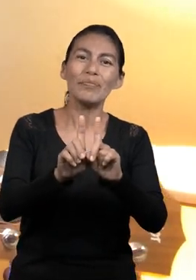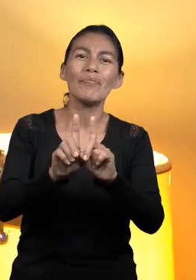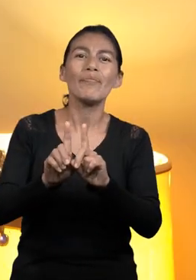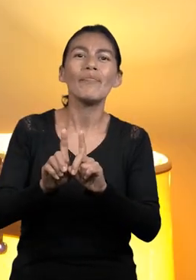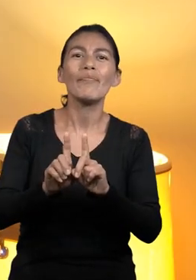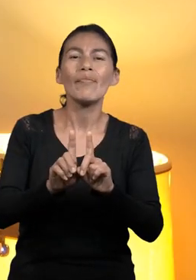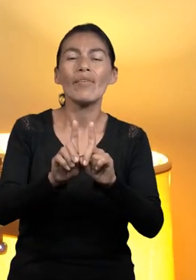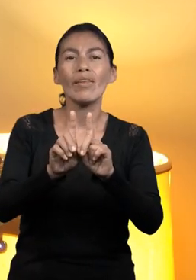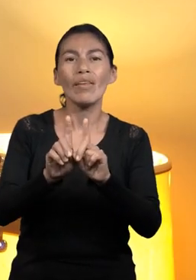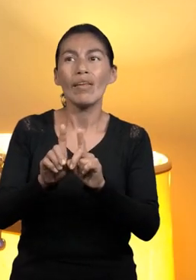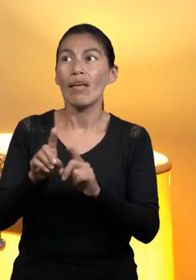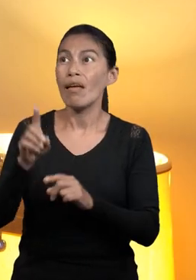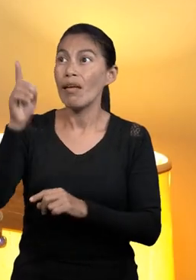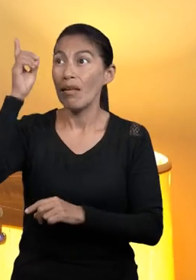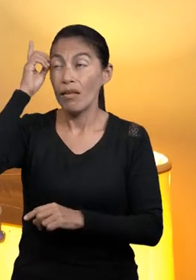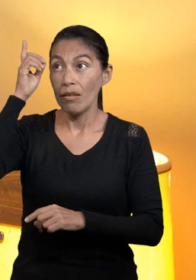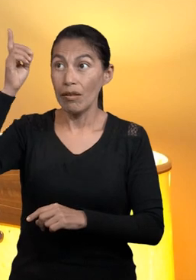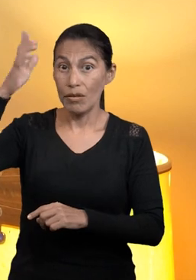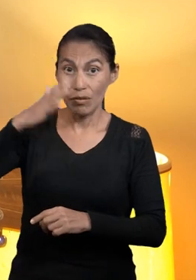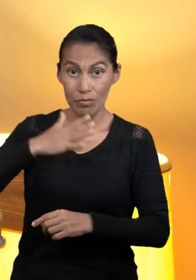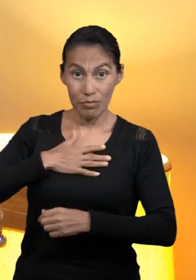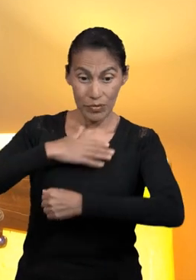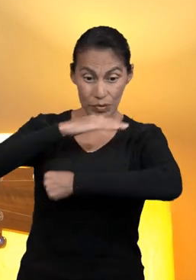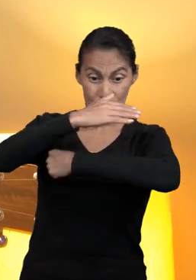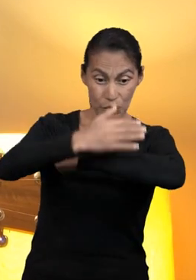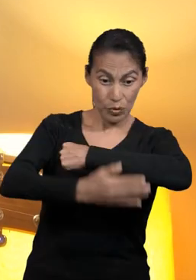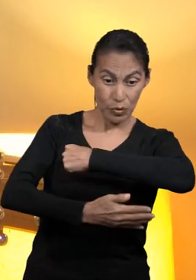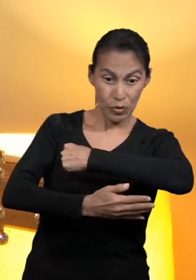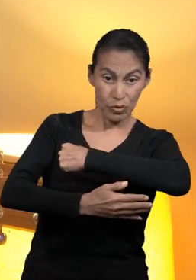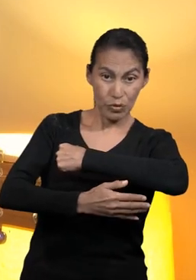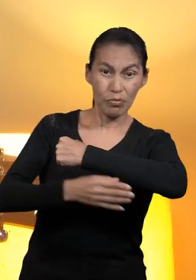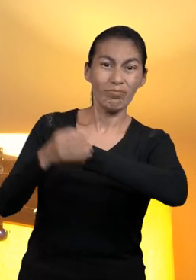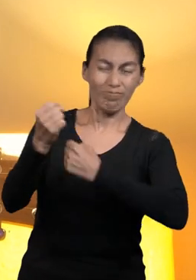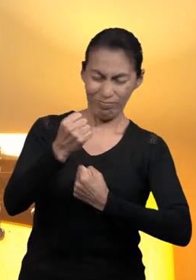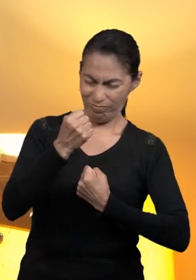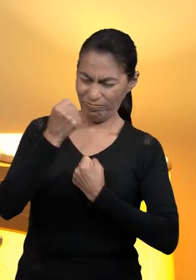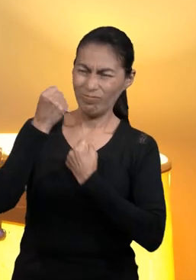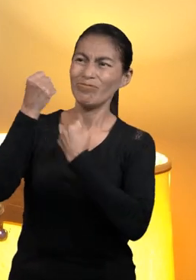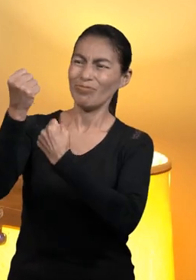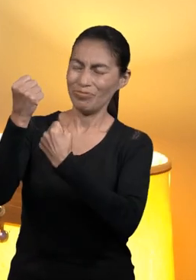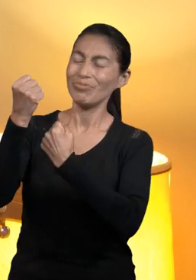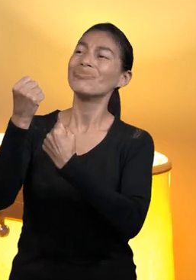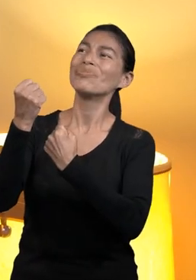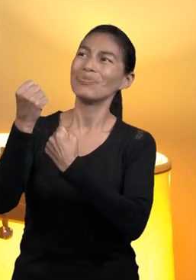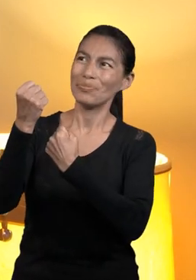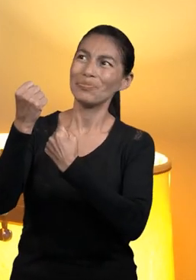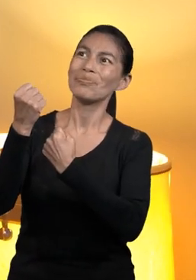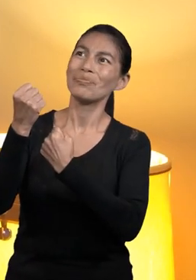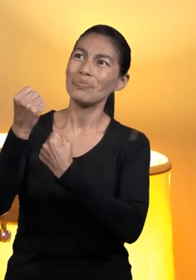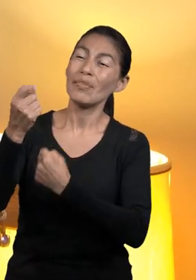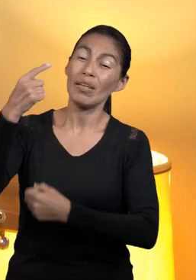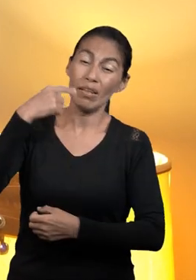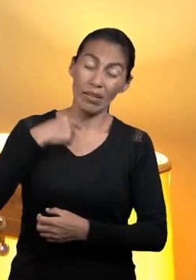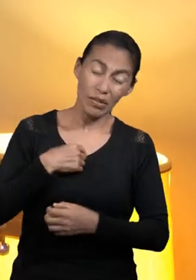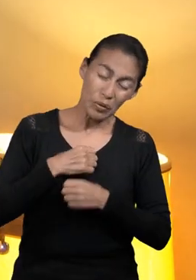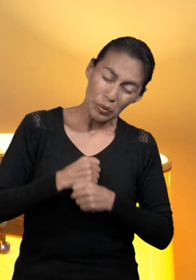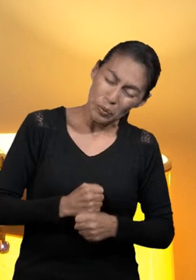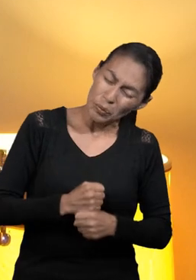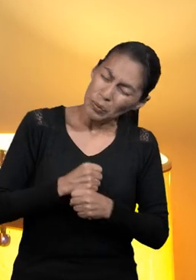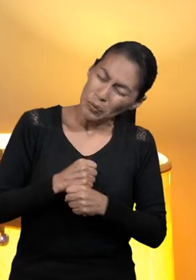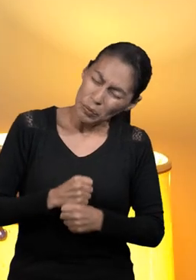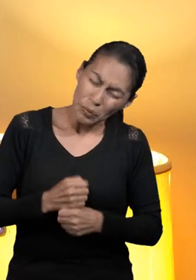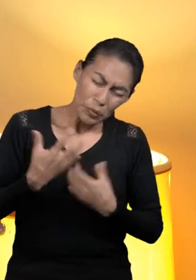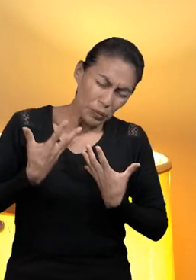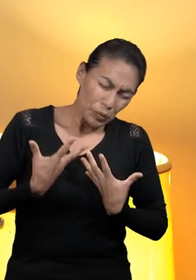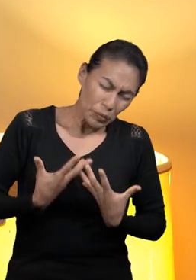Dios escudo Dios fortaleza es Dios escudo